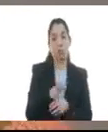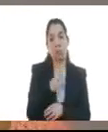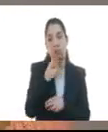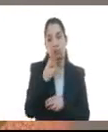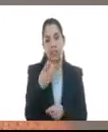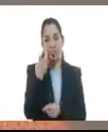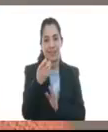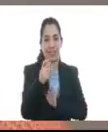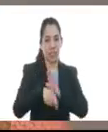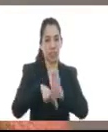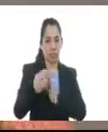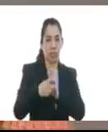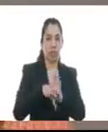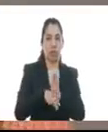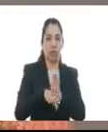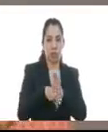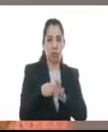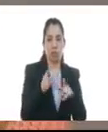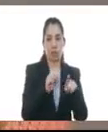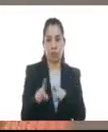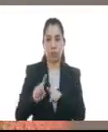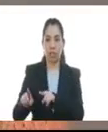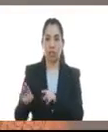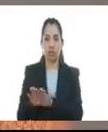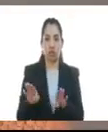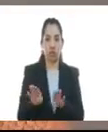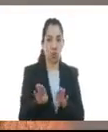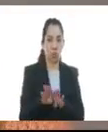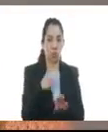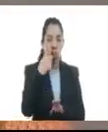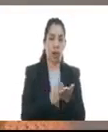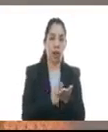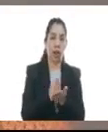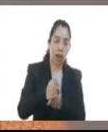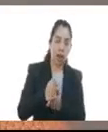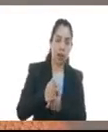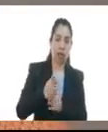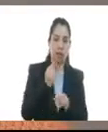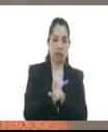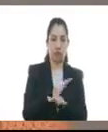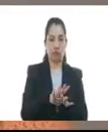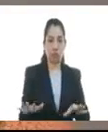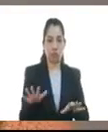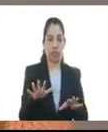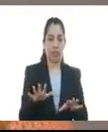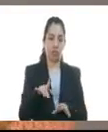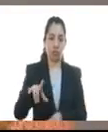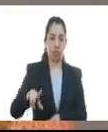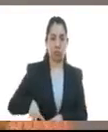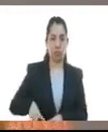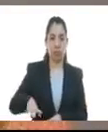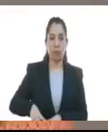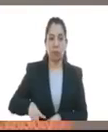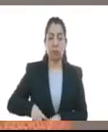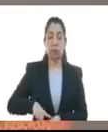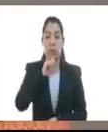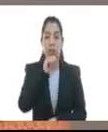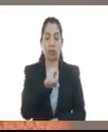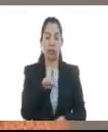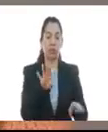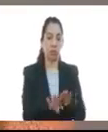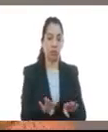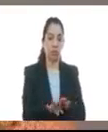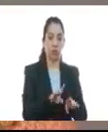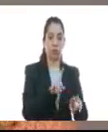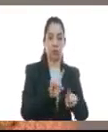bastantes solicitudes de acceso a la información pública todos esos casos que quedaron pues en lo que se le llamaría por ahí